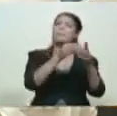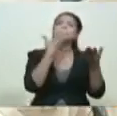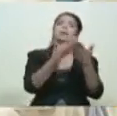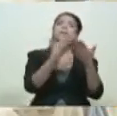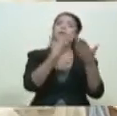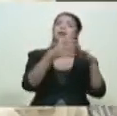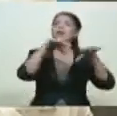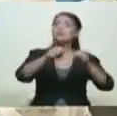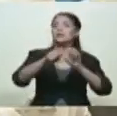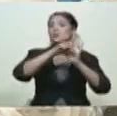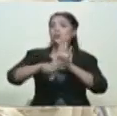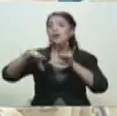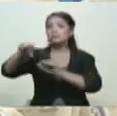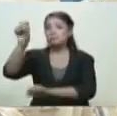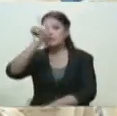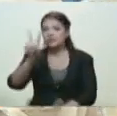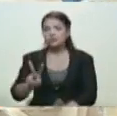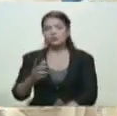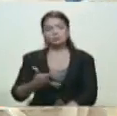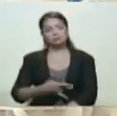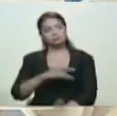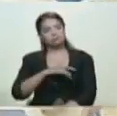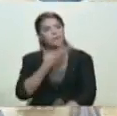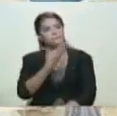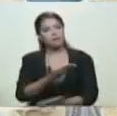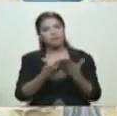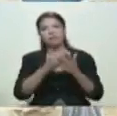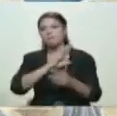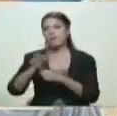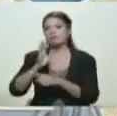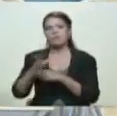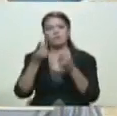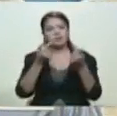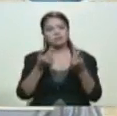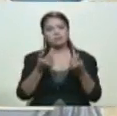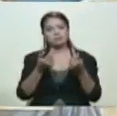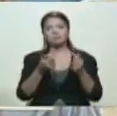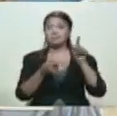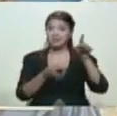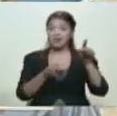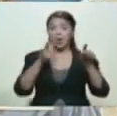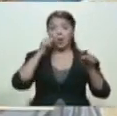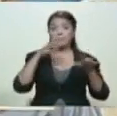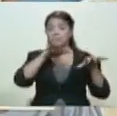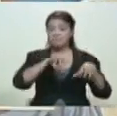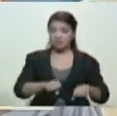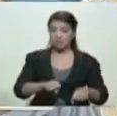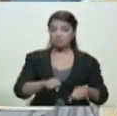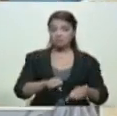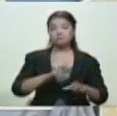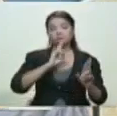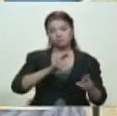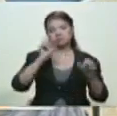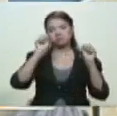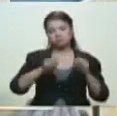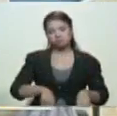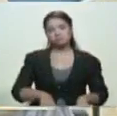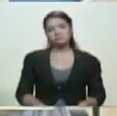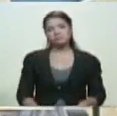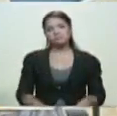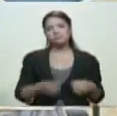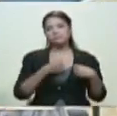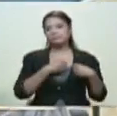intervención del país, han pedido sanciones financieras y su amo imperial les está